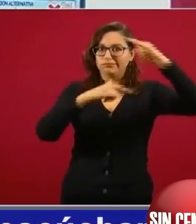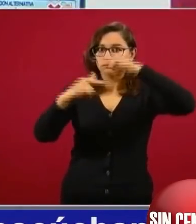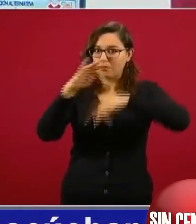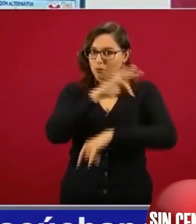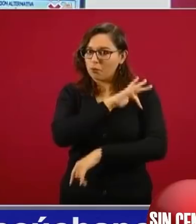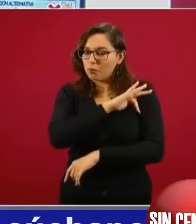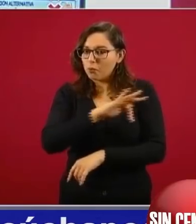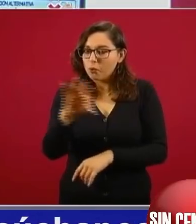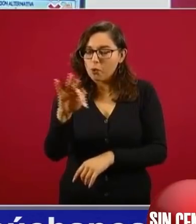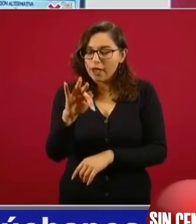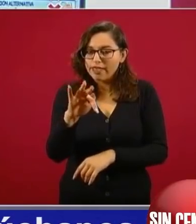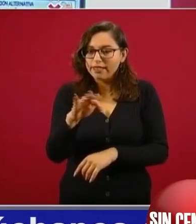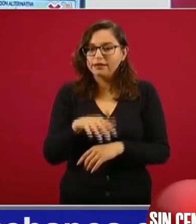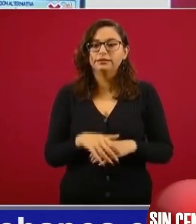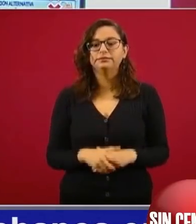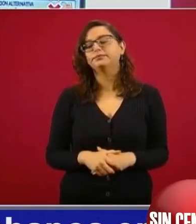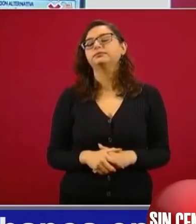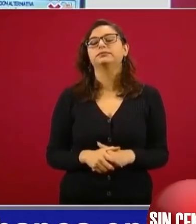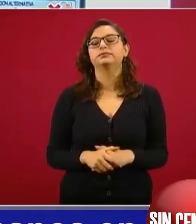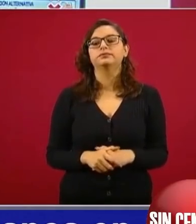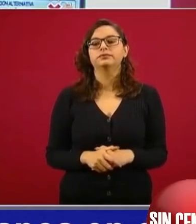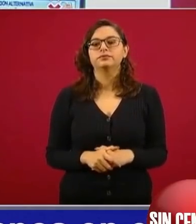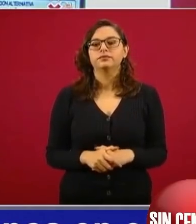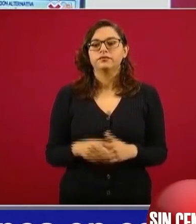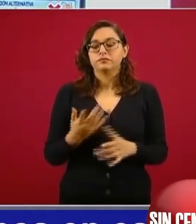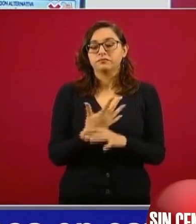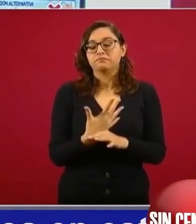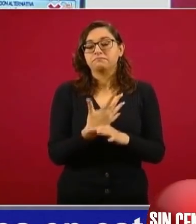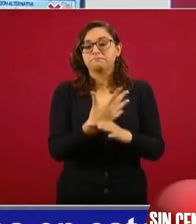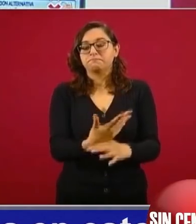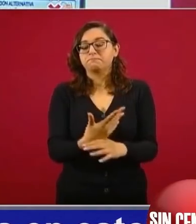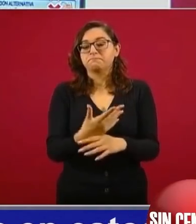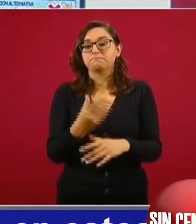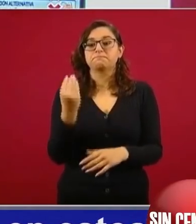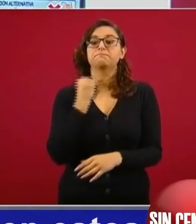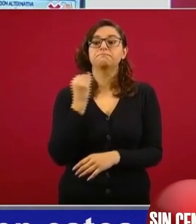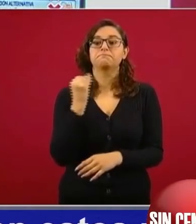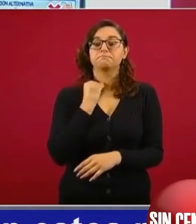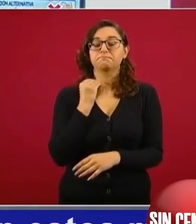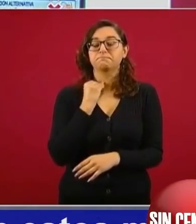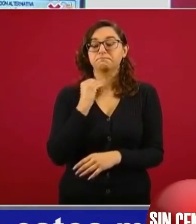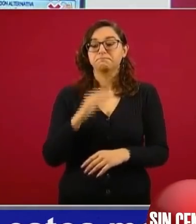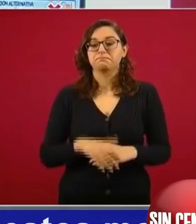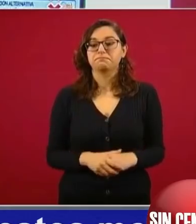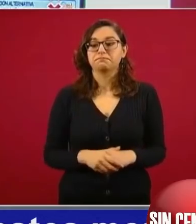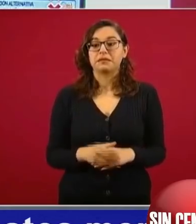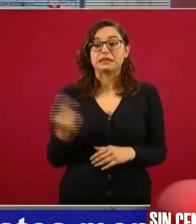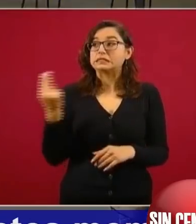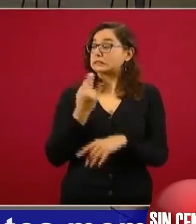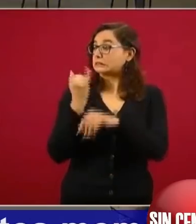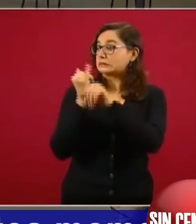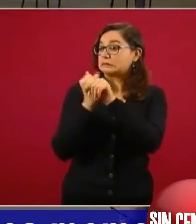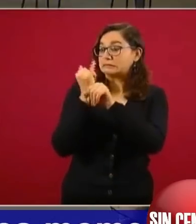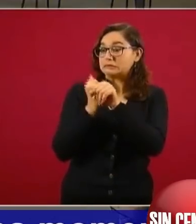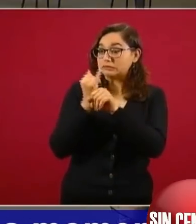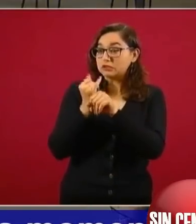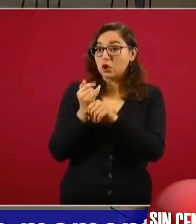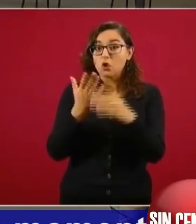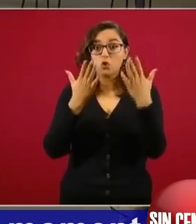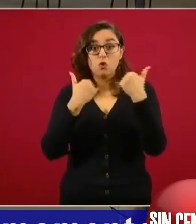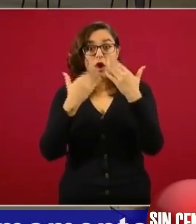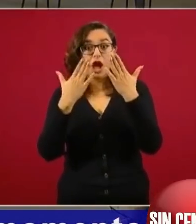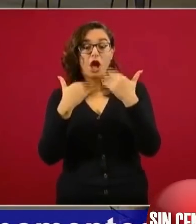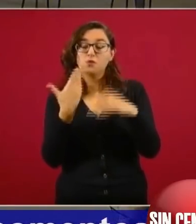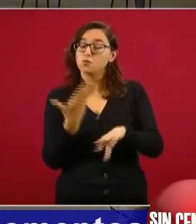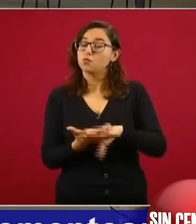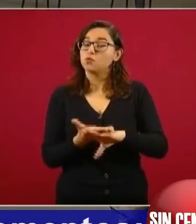el abogado consultado, Rogelio Rodríguez. Los estudios son absolutamente necesarios y es riesgoso no tenerlos completos